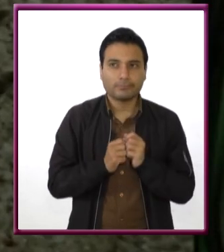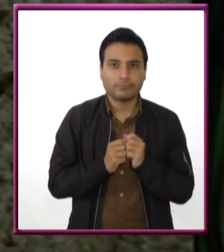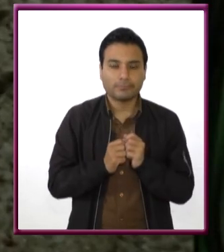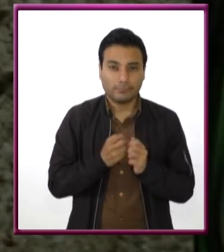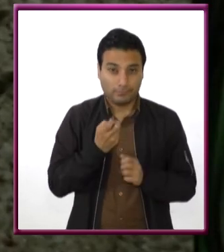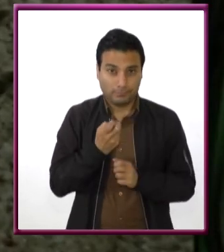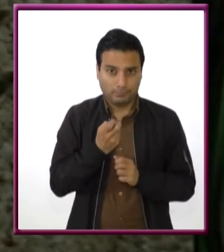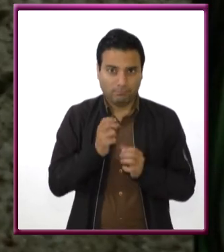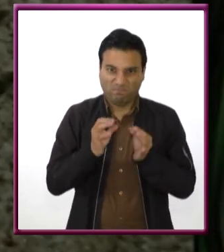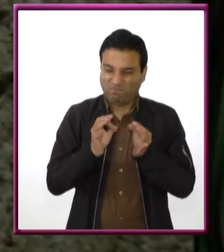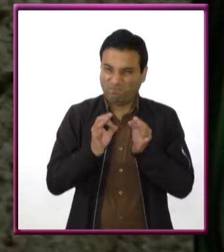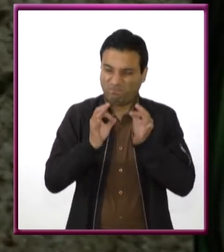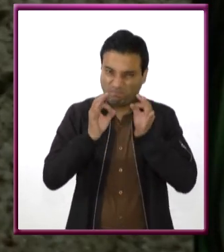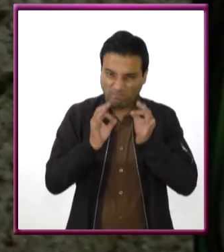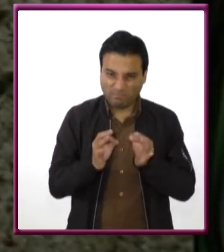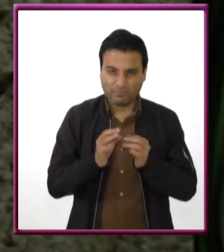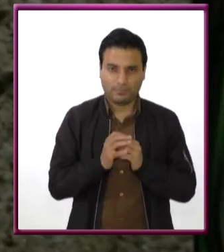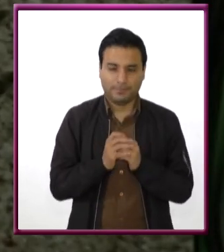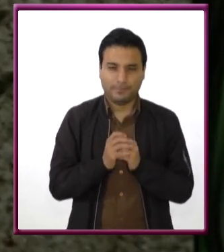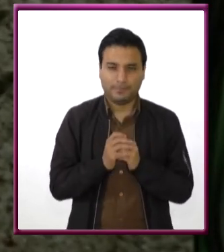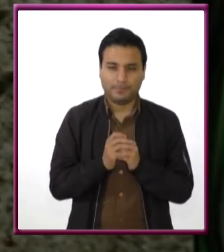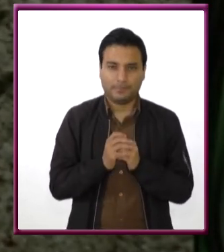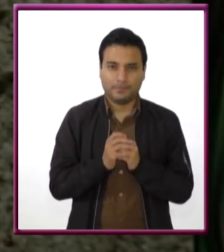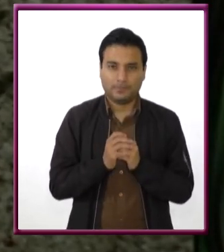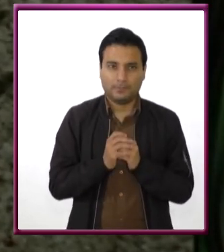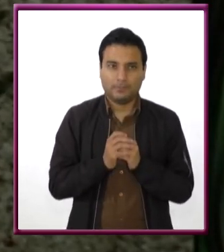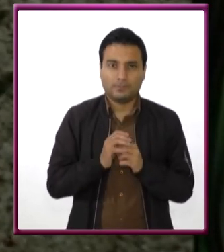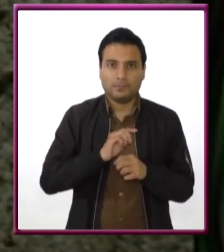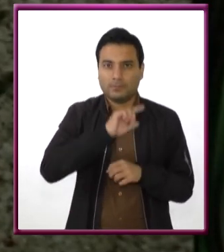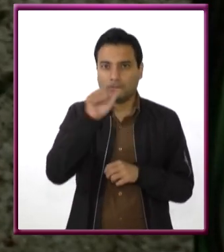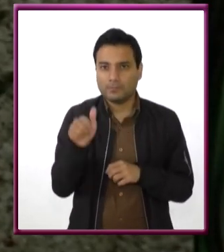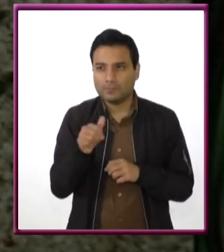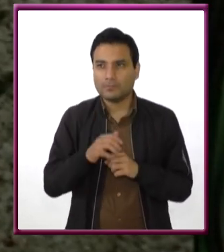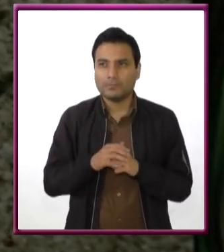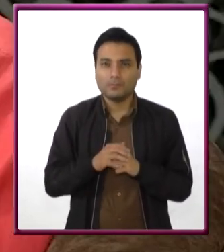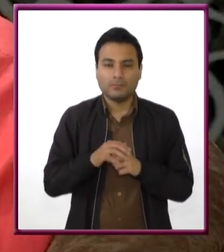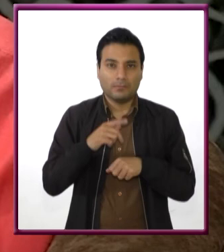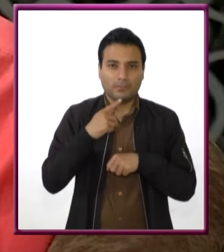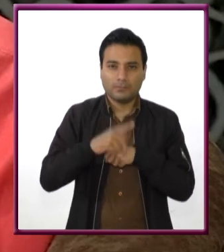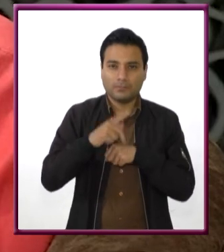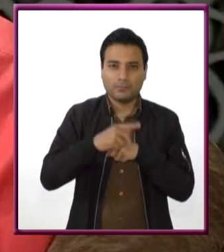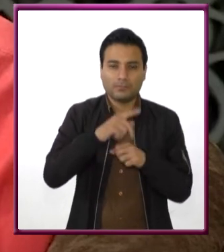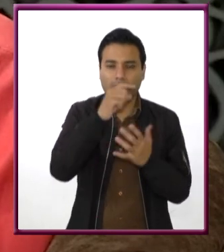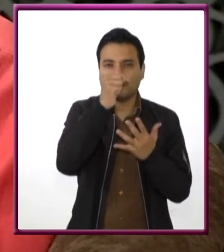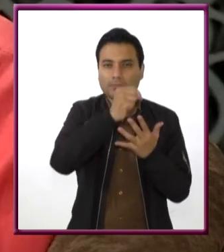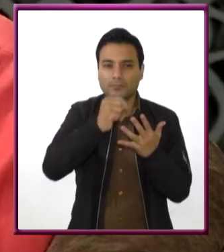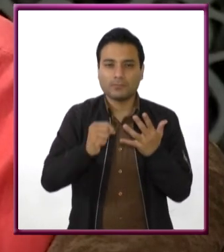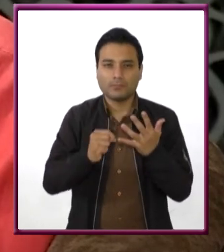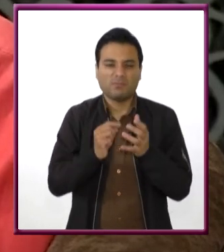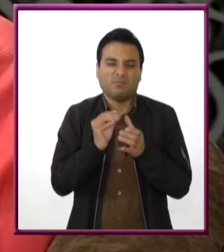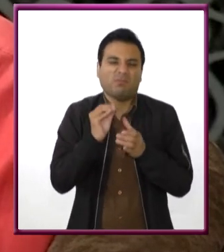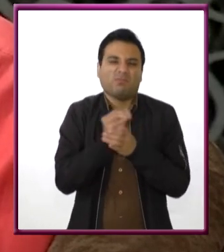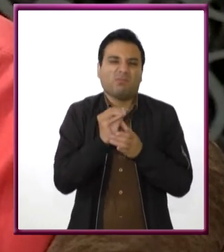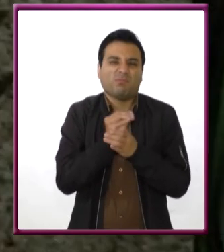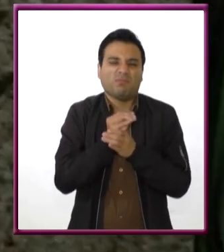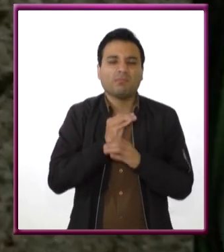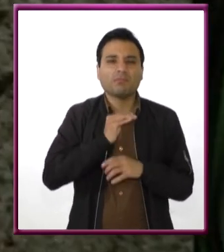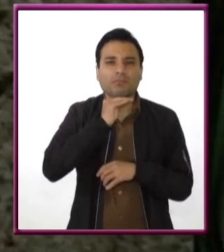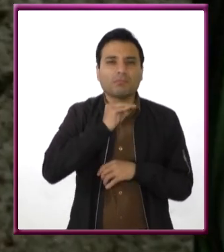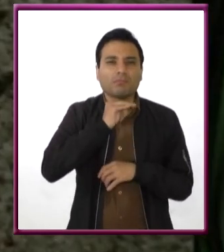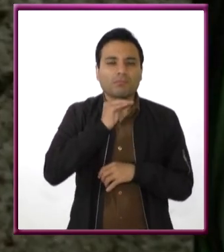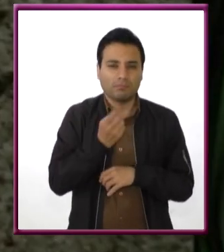tan efectivos que muchas veces se deja de lado, pues a lo mejor las consecuencias a largo plazo que puede tener el uso prolongado de este tipo